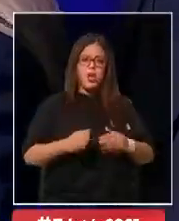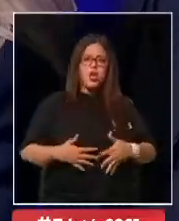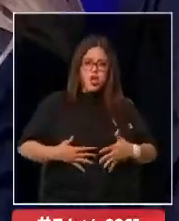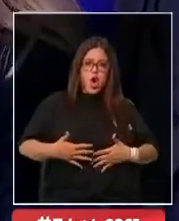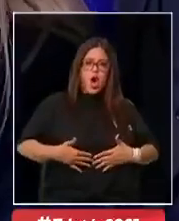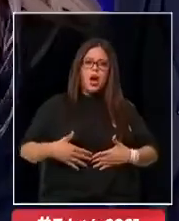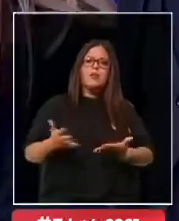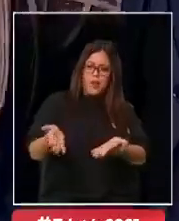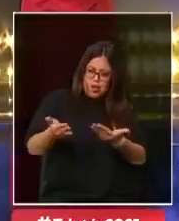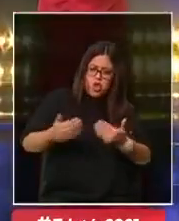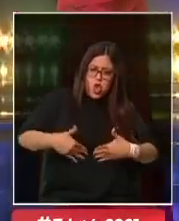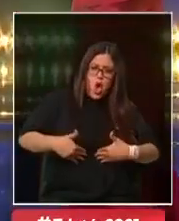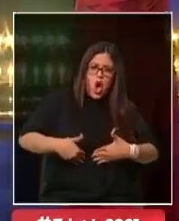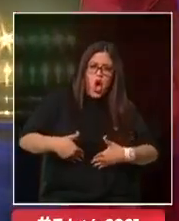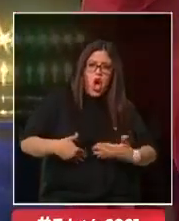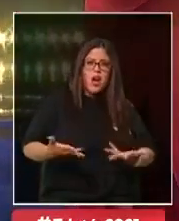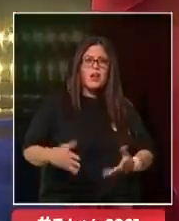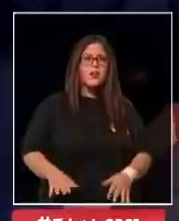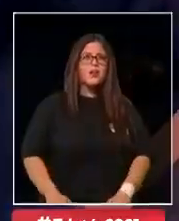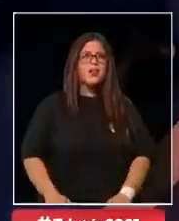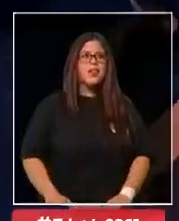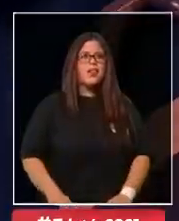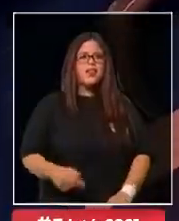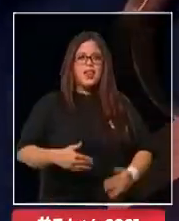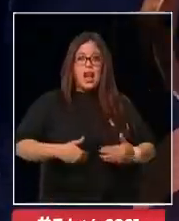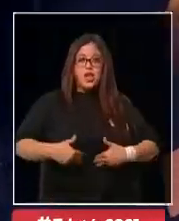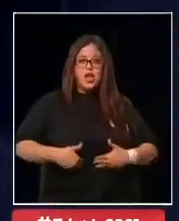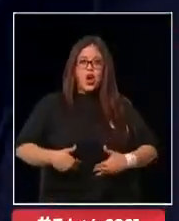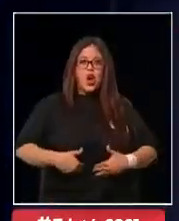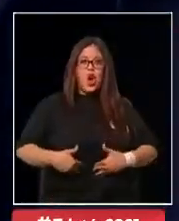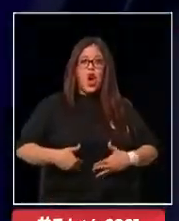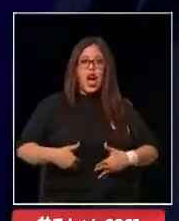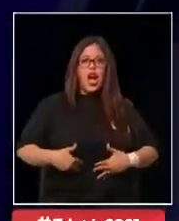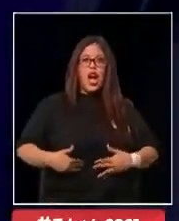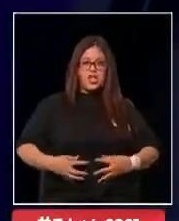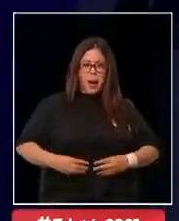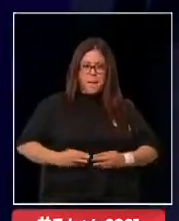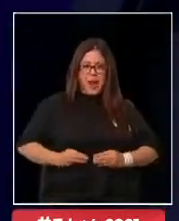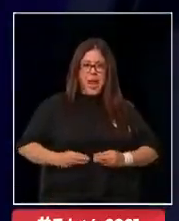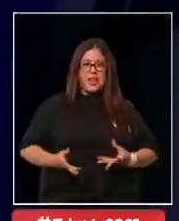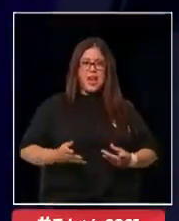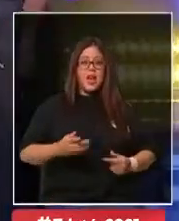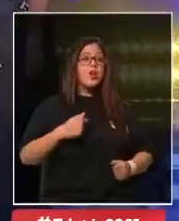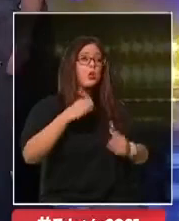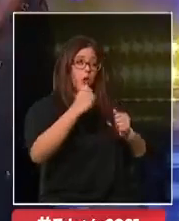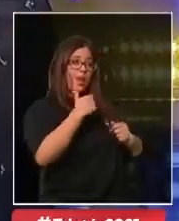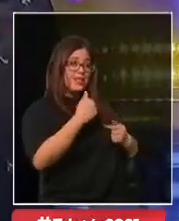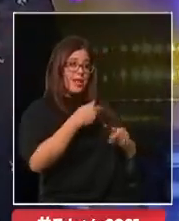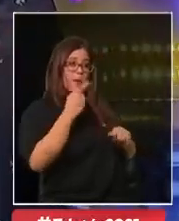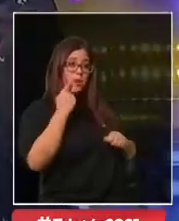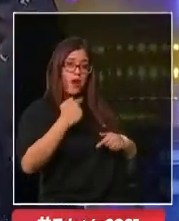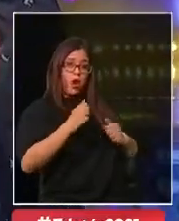Toca, toca. Apesta. No, es que se pasó. ¿Quieres tocarme a mí? No.